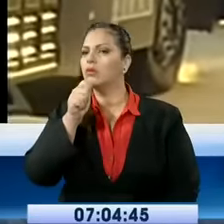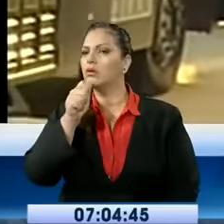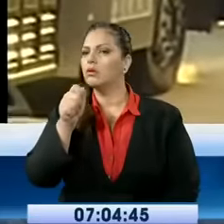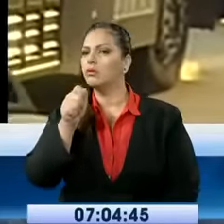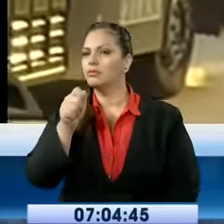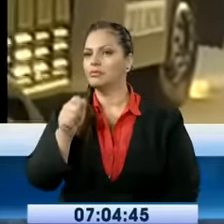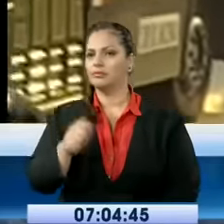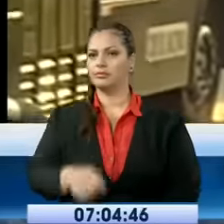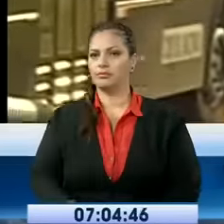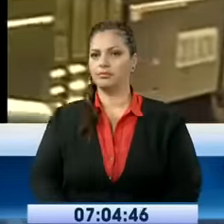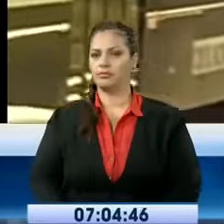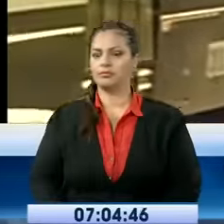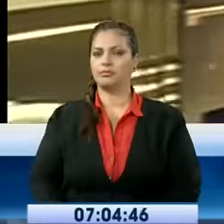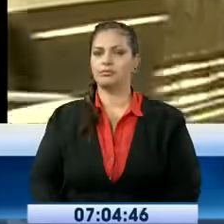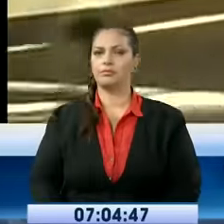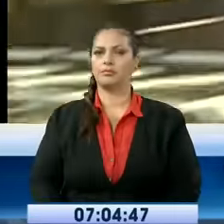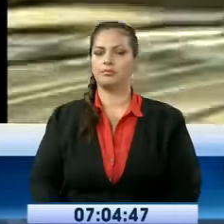Cuidado, Martín, te me cruzó.